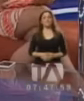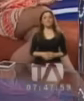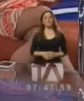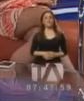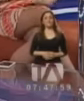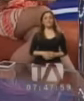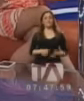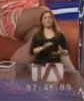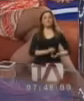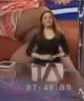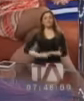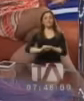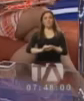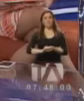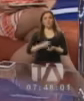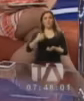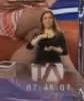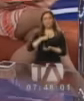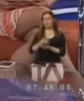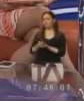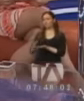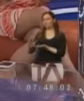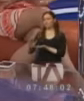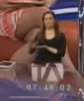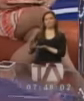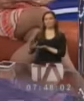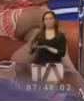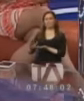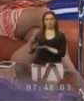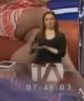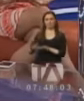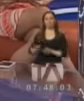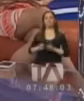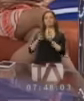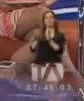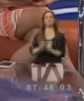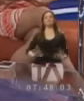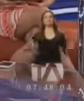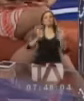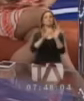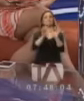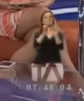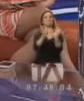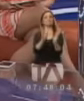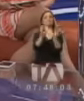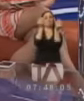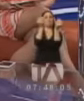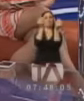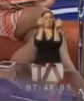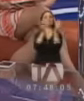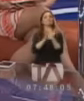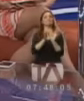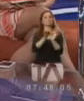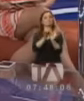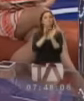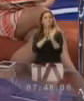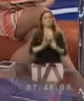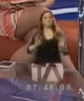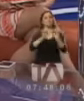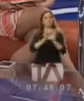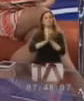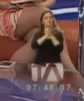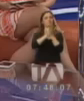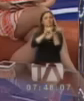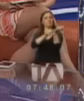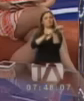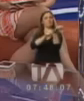recuerden que la solidaridad no es dar lo que nos sobra, es dar algo bueno, algo que nos cueste un poquito, porque así contribuimos mucho más. Ayudar a nuestros hermanos